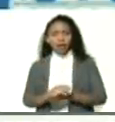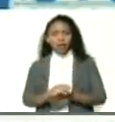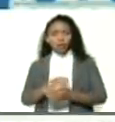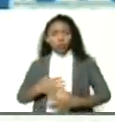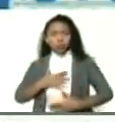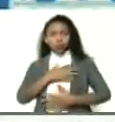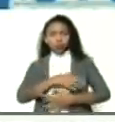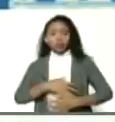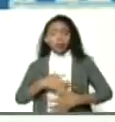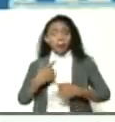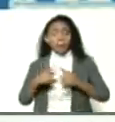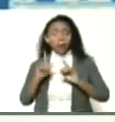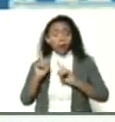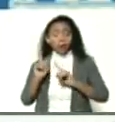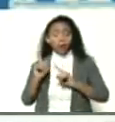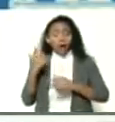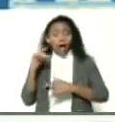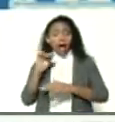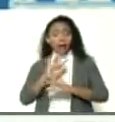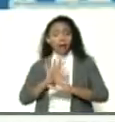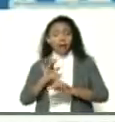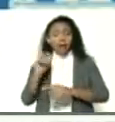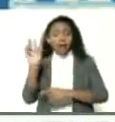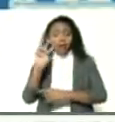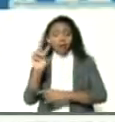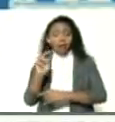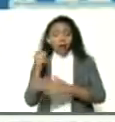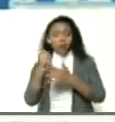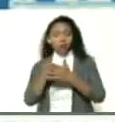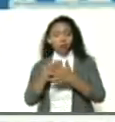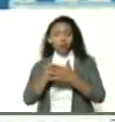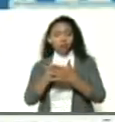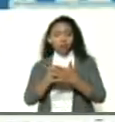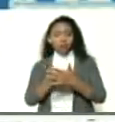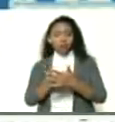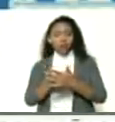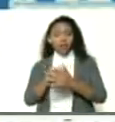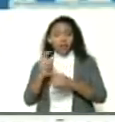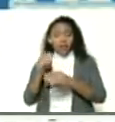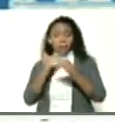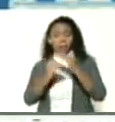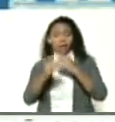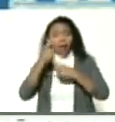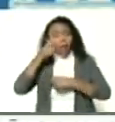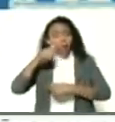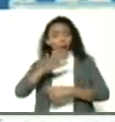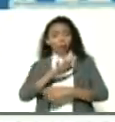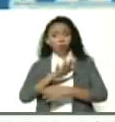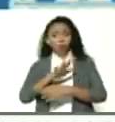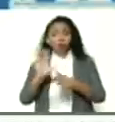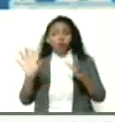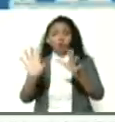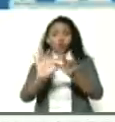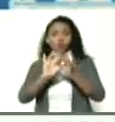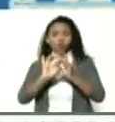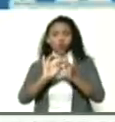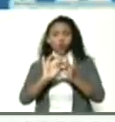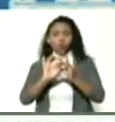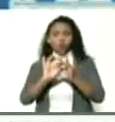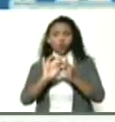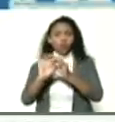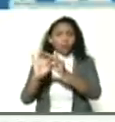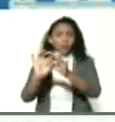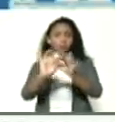mutaciones. Pero a pesar de ello, ahí está Venezuela, en la batalla permanente. Y el mensaje para nuestro pueblo es la unión, la